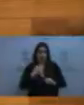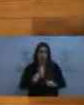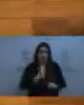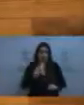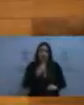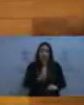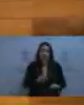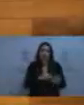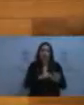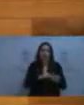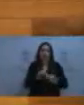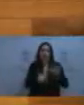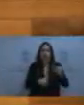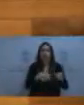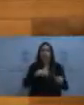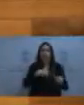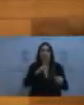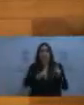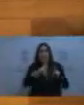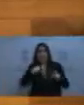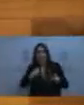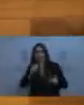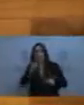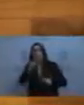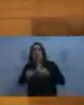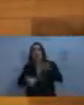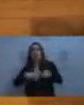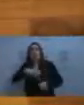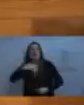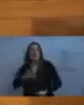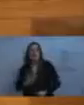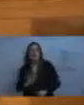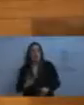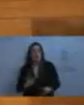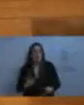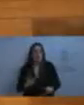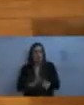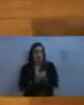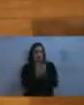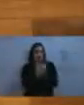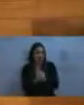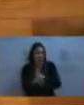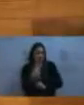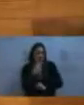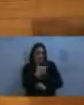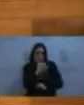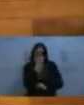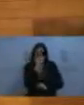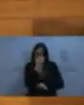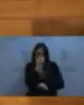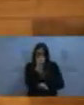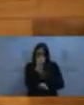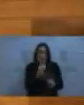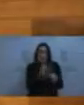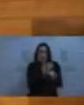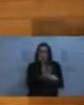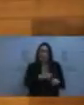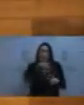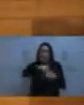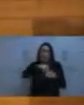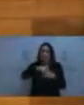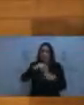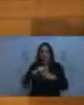no se podían convocar, informan diciendo que sí. Y, bueno, yo le voy a decir una cosa. Hay que diferenciar entre la forma y el fondo. Ustedes